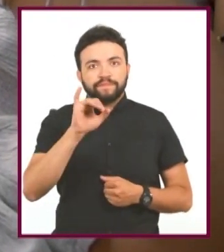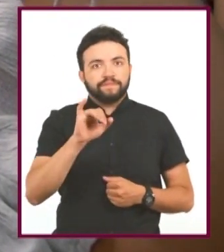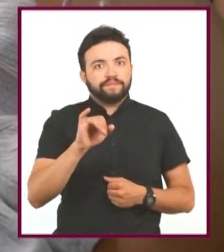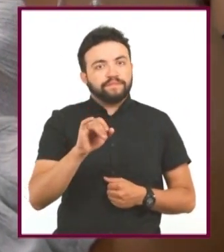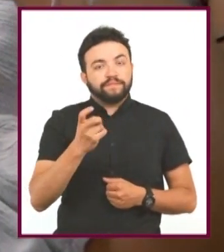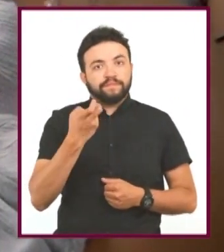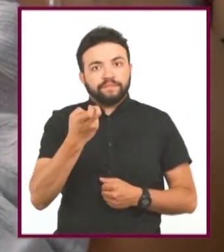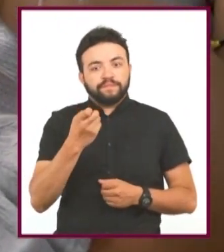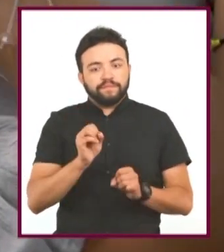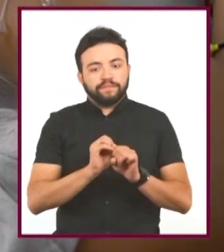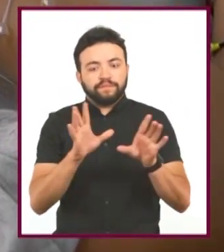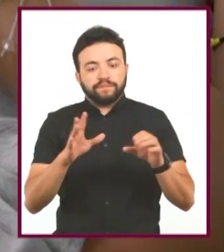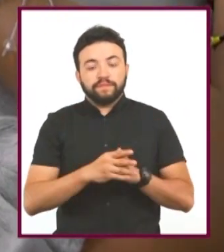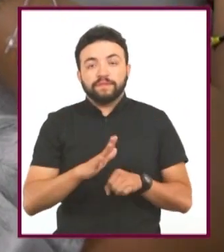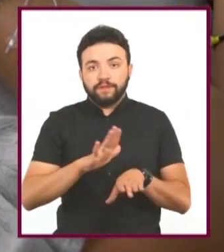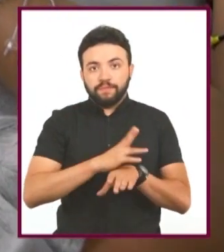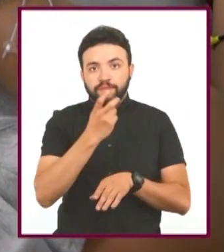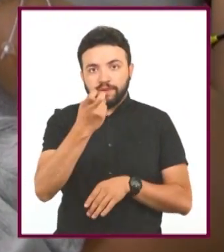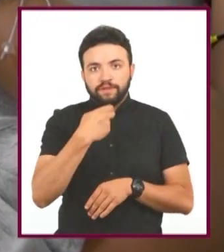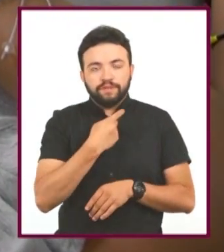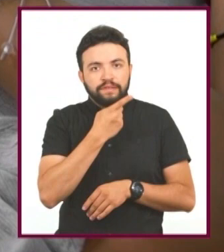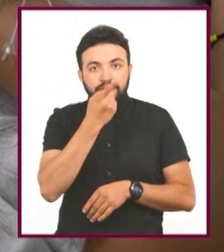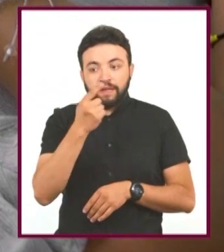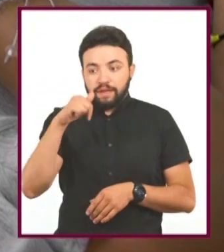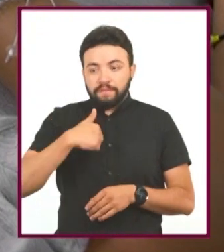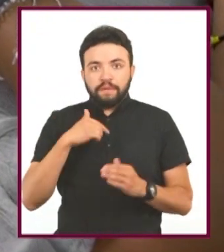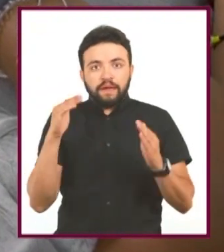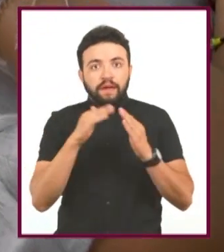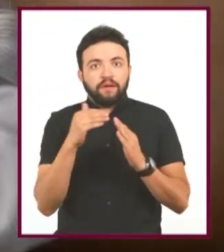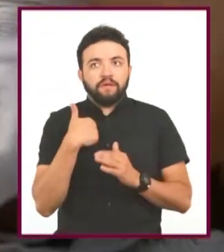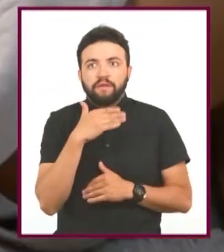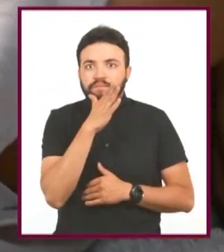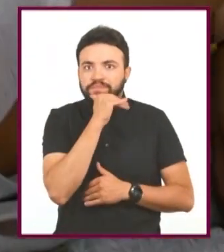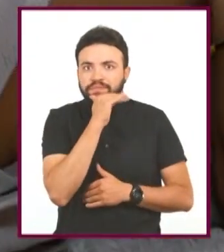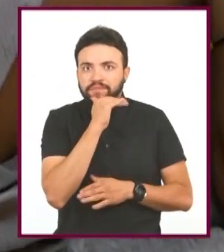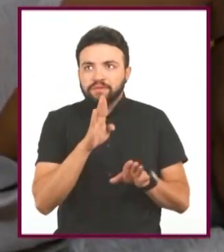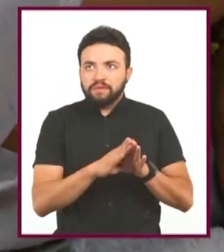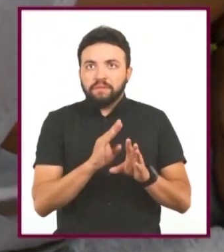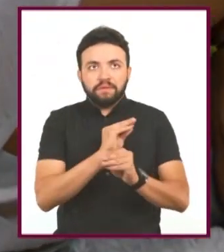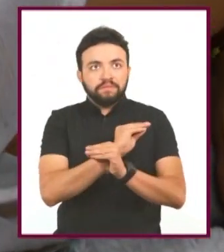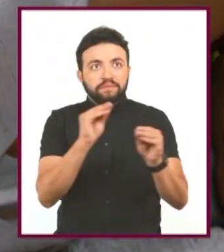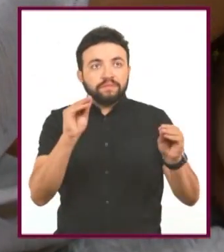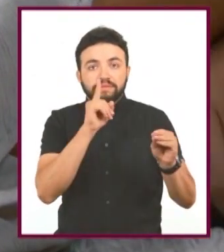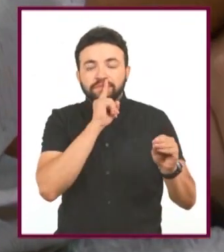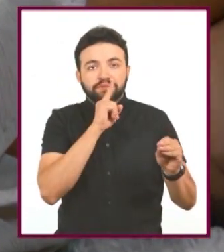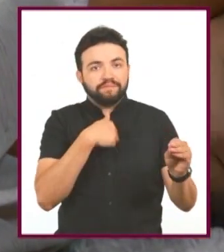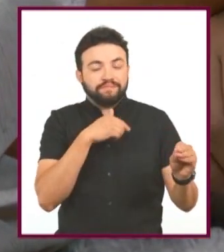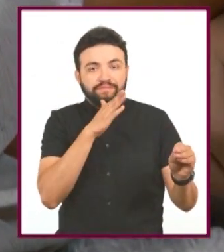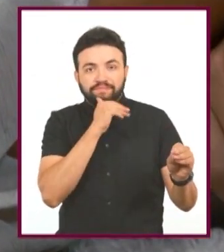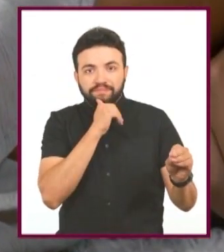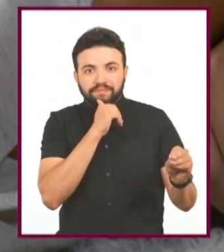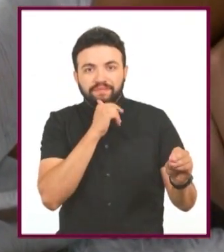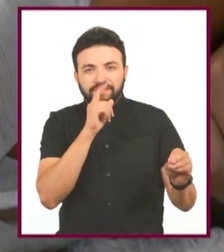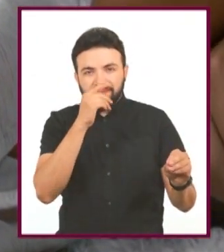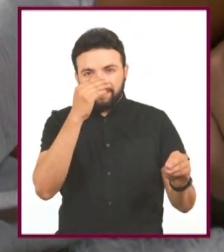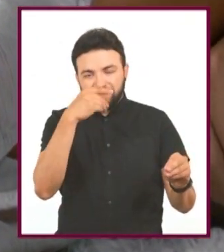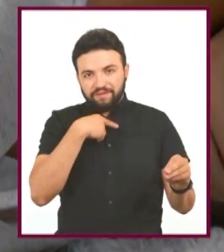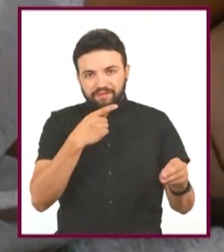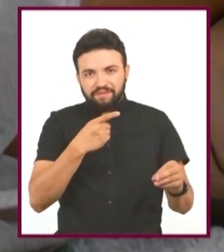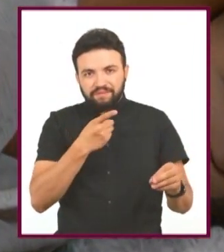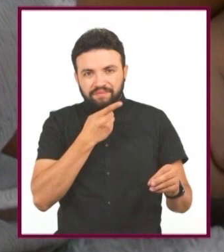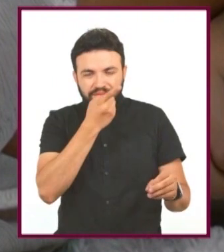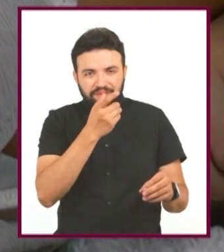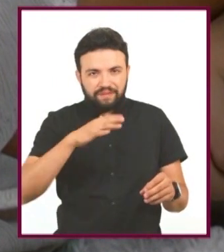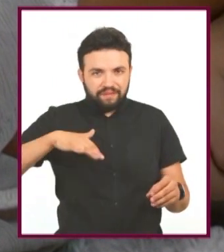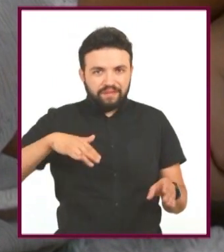Sí, así es, Julie. Por eso te decía que aquí en mi casa no logro ni un momento de silencio. ¿Te conté del juego que hice